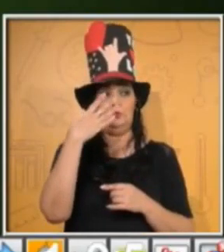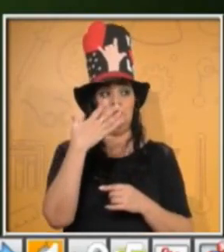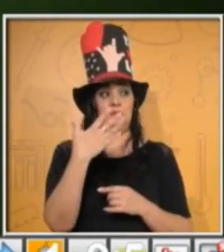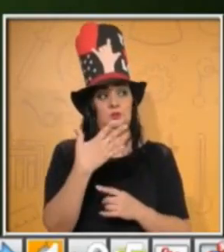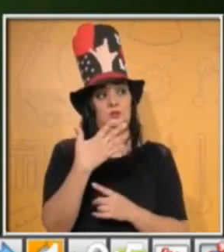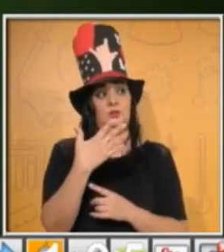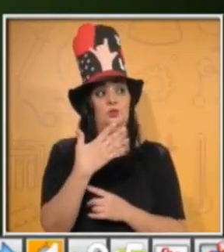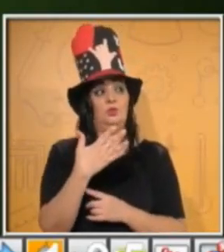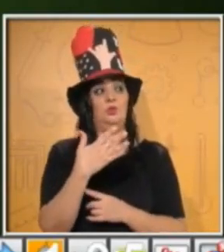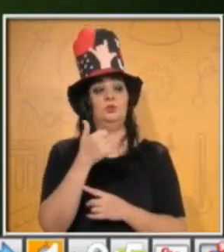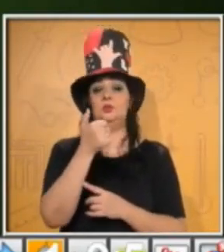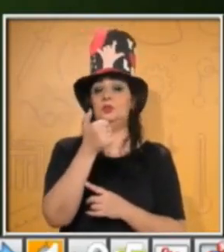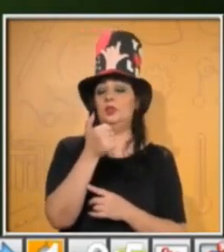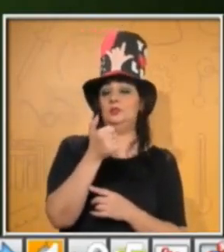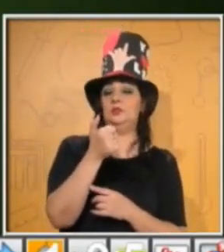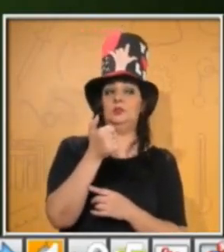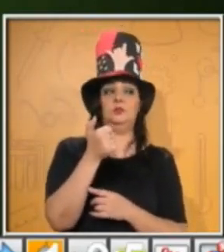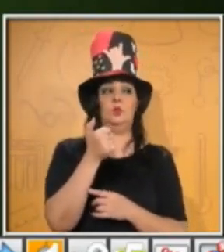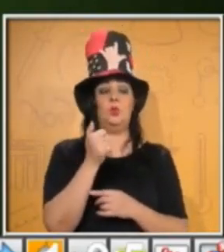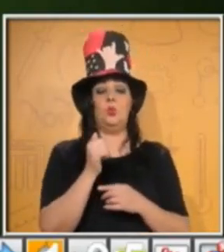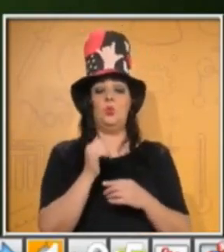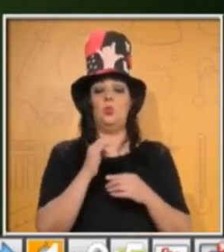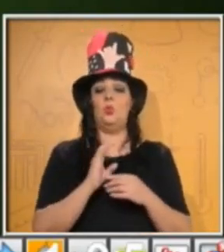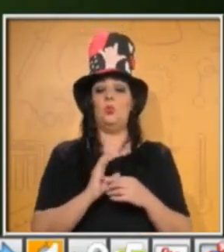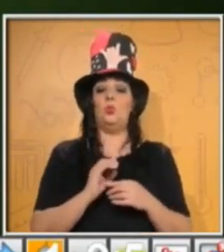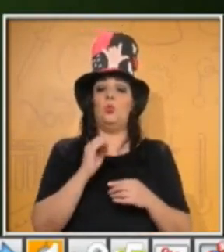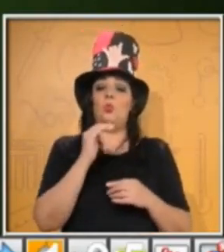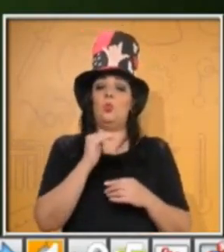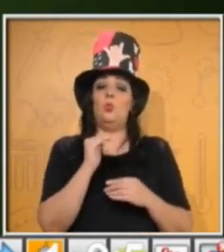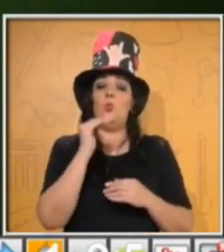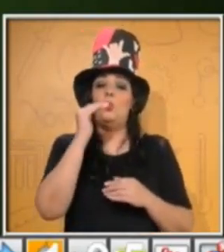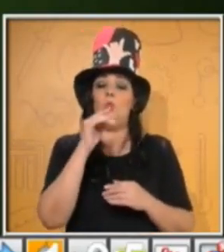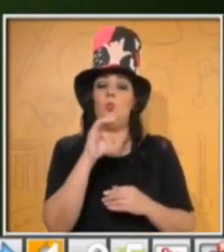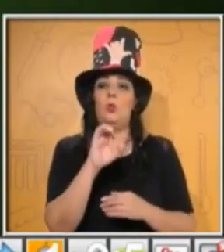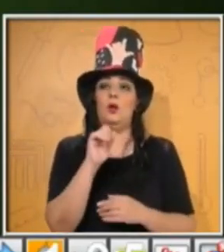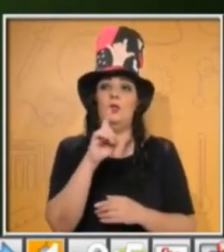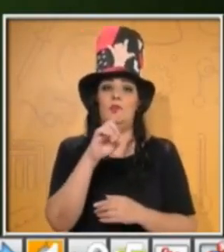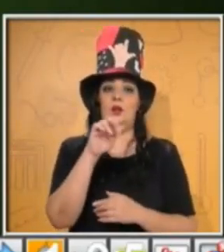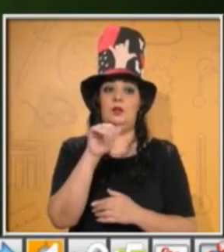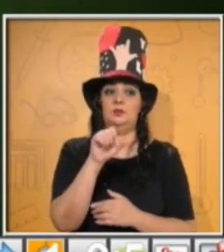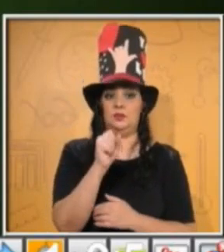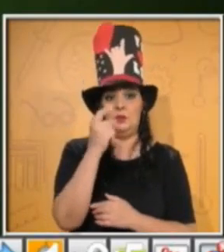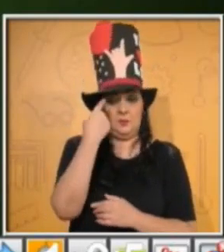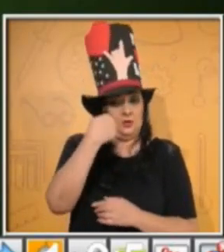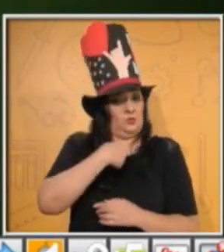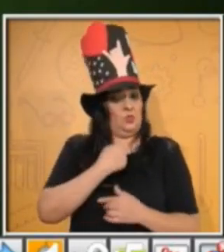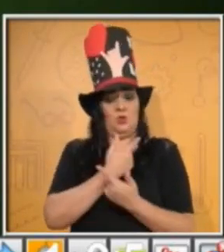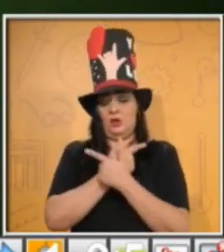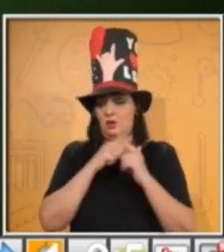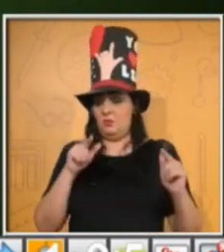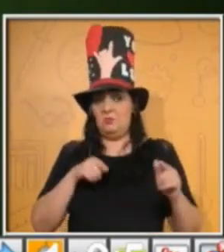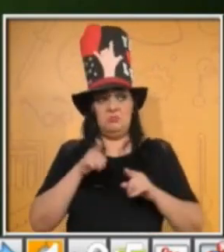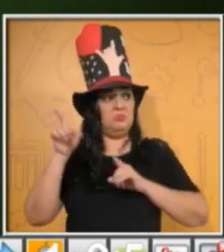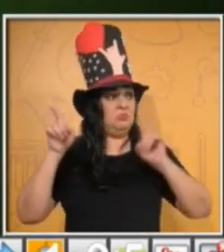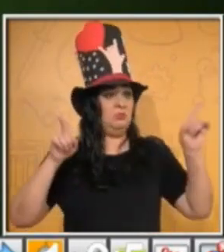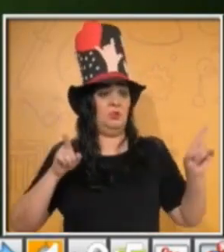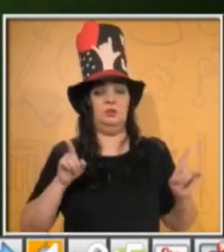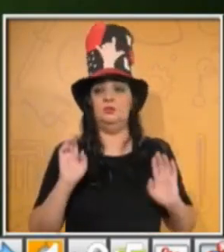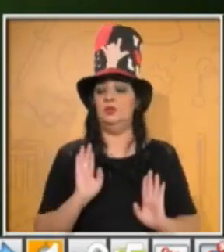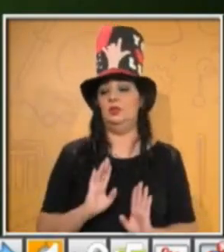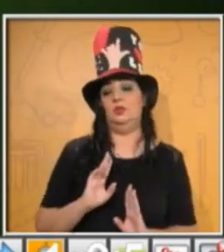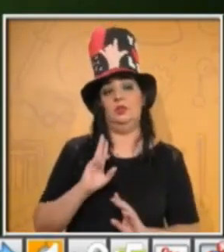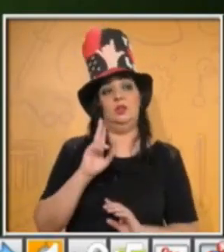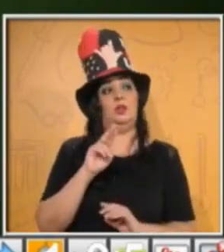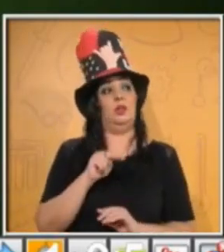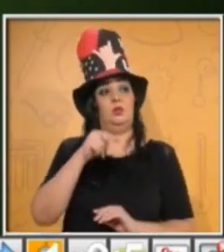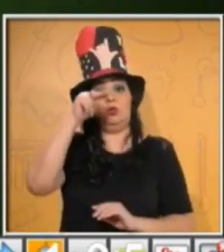4, 5, 6 cuadras. Pero a ver, ¿me puedo ir para donde yo quiera, maestra? Pues para el norte no,